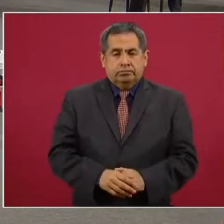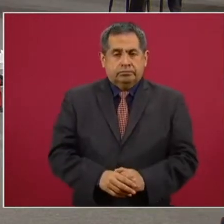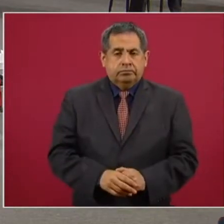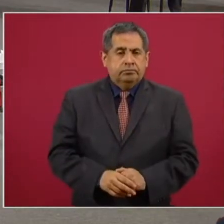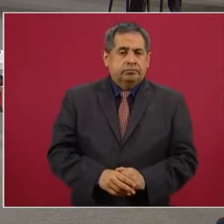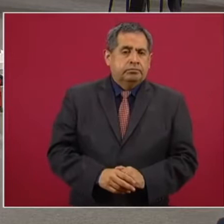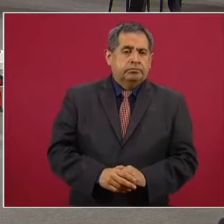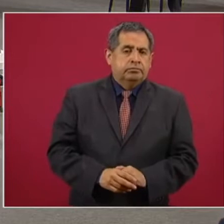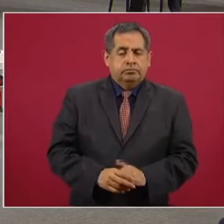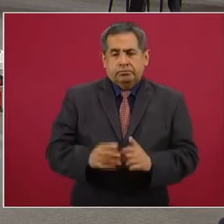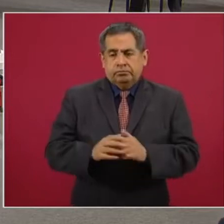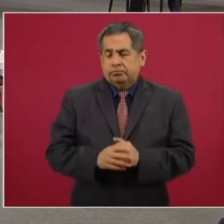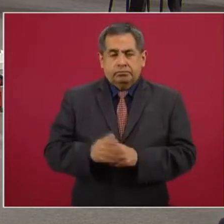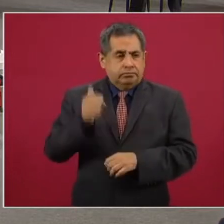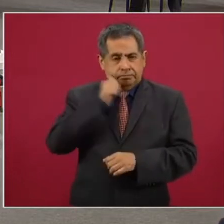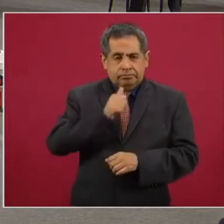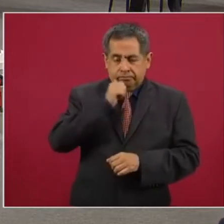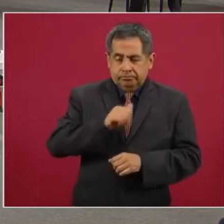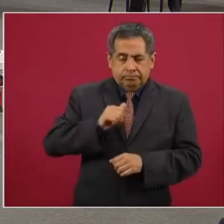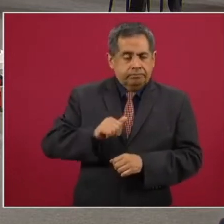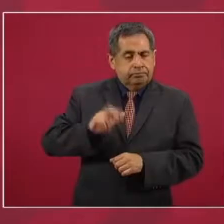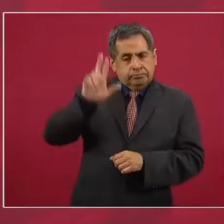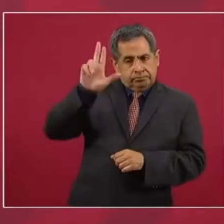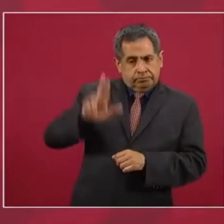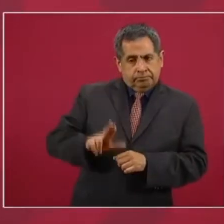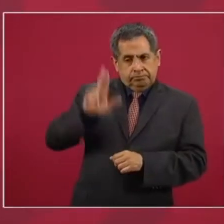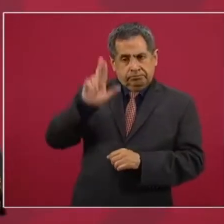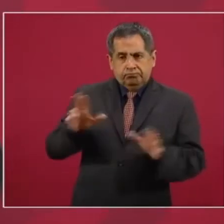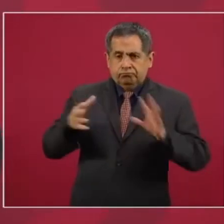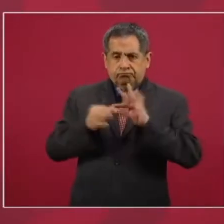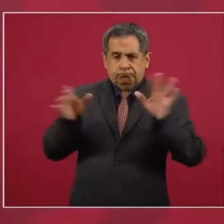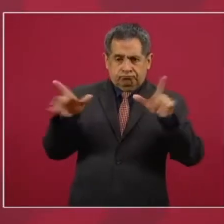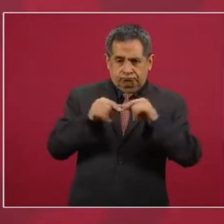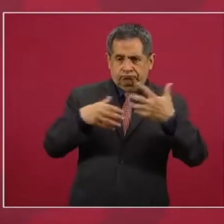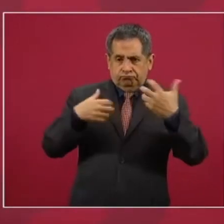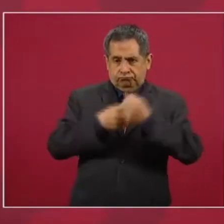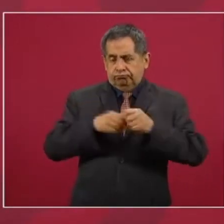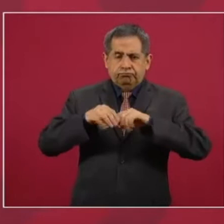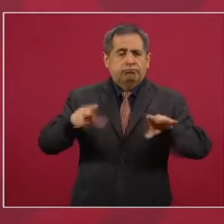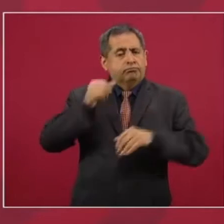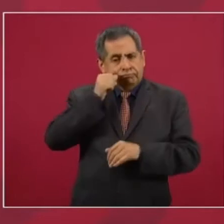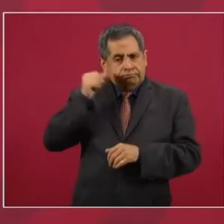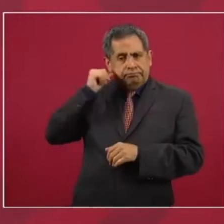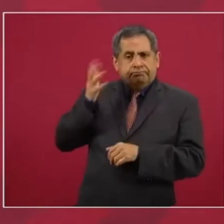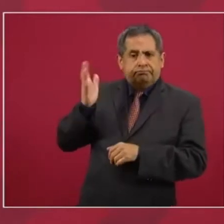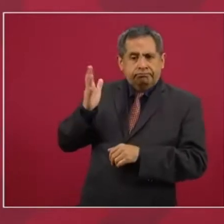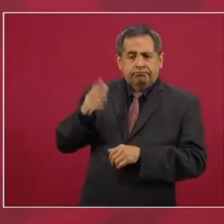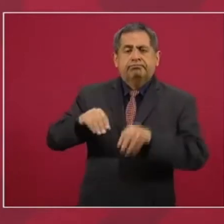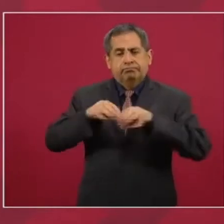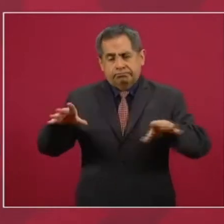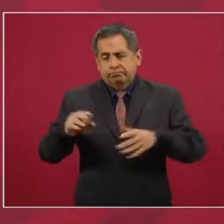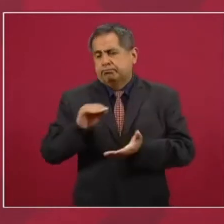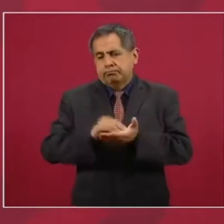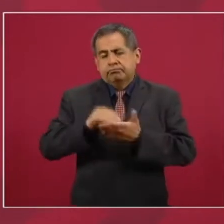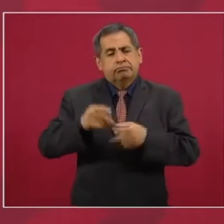Como informamos los martes, vamos a hacer una síntesis del informe técnico que presentamos ayer por la tarde y seguiremos teniendo las conferencias de